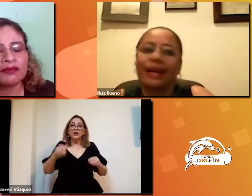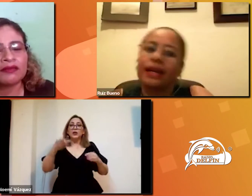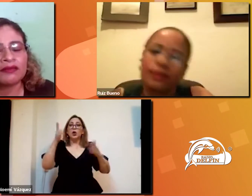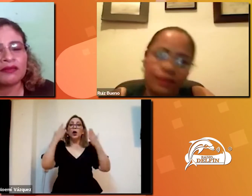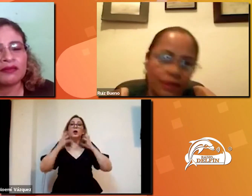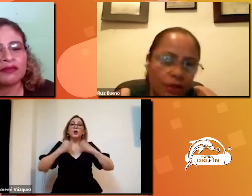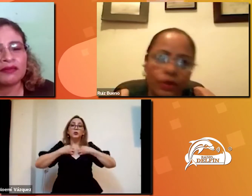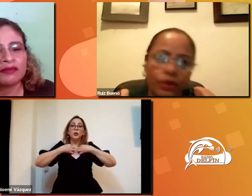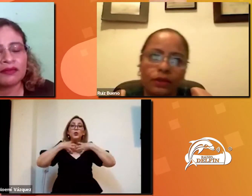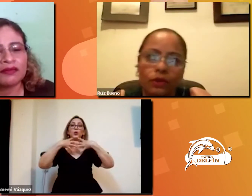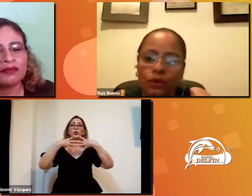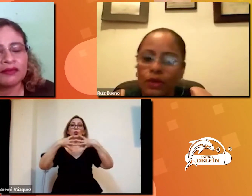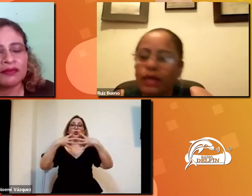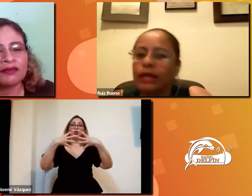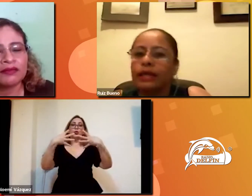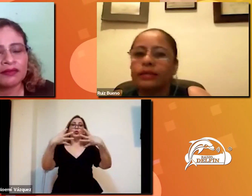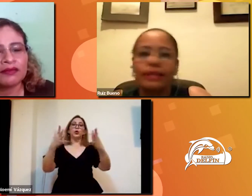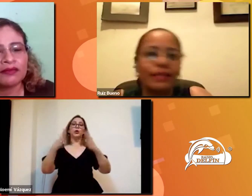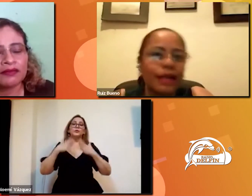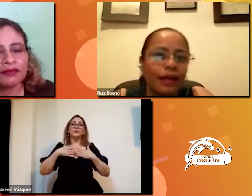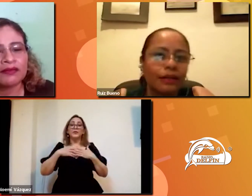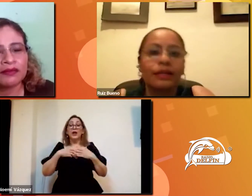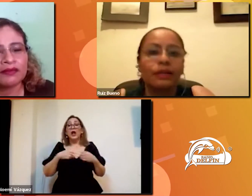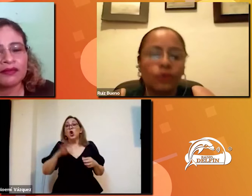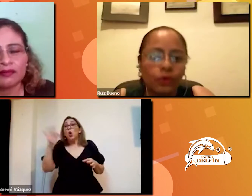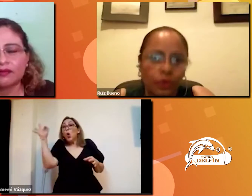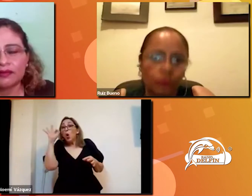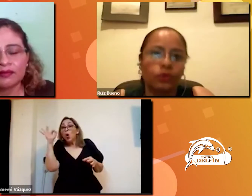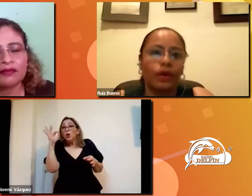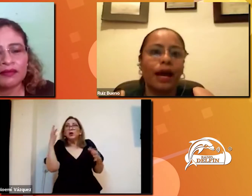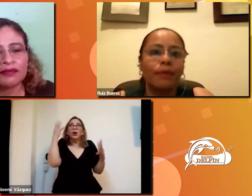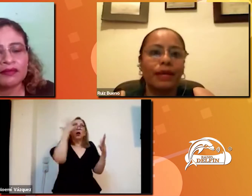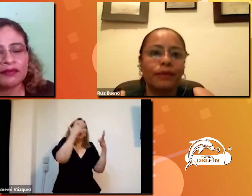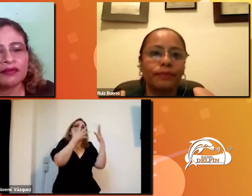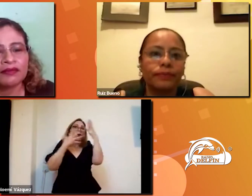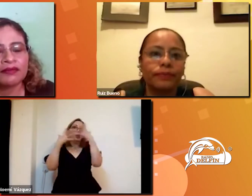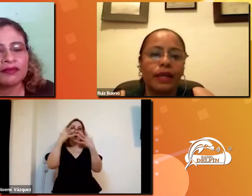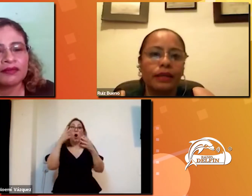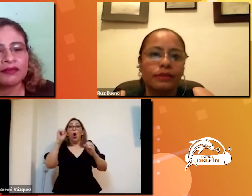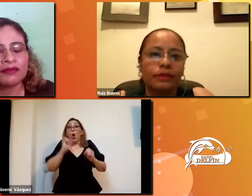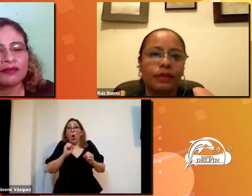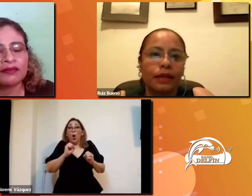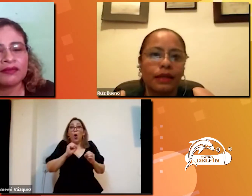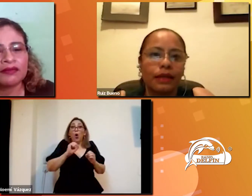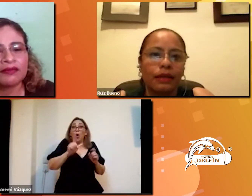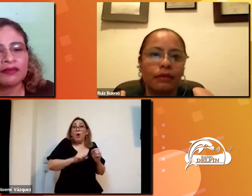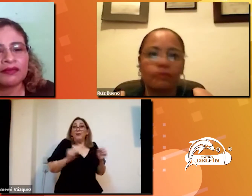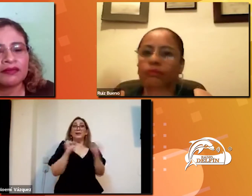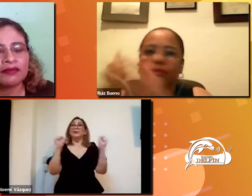mareos, ganas de salir corriendo, llanto incontrolable,